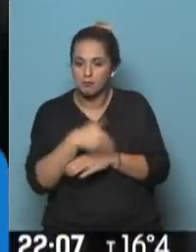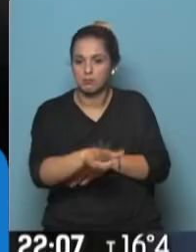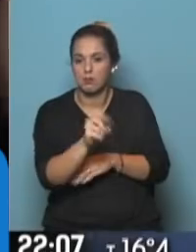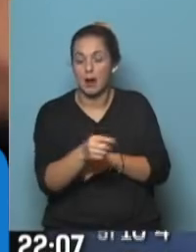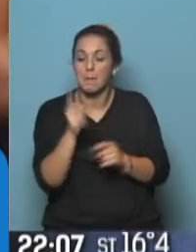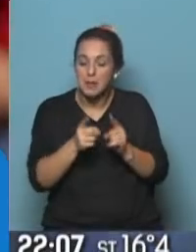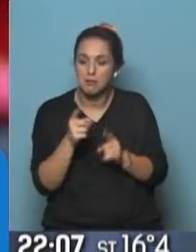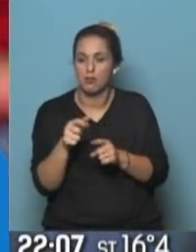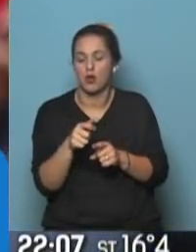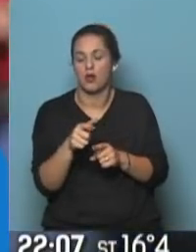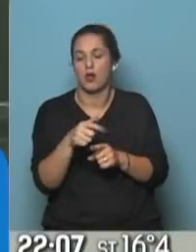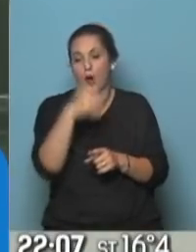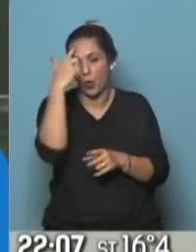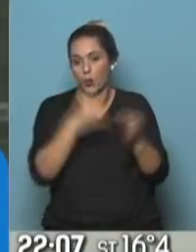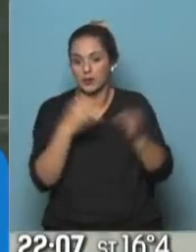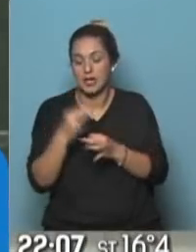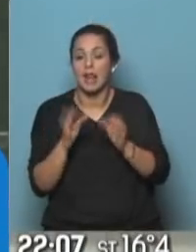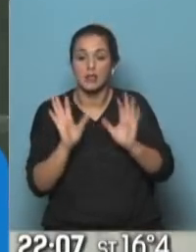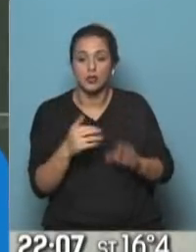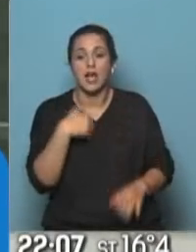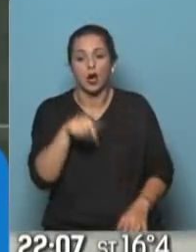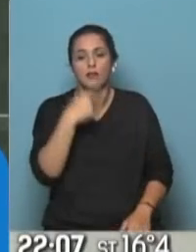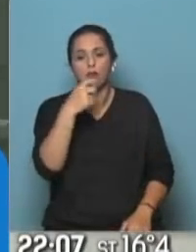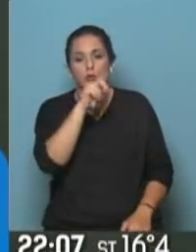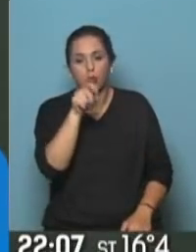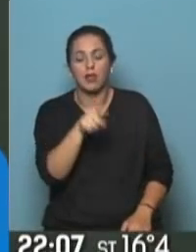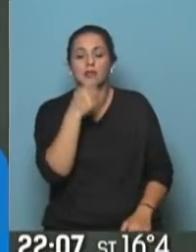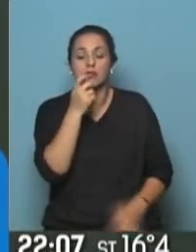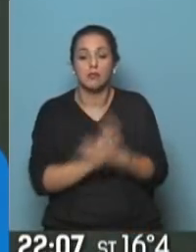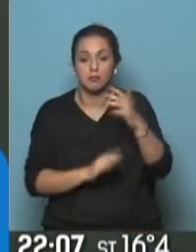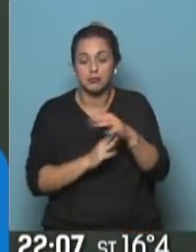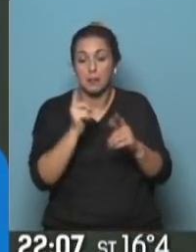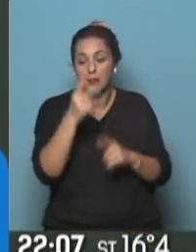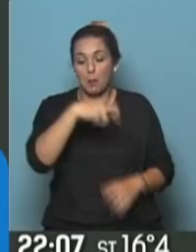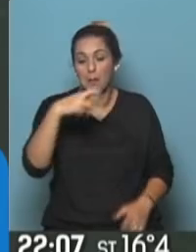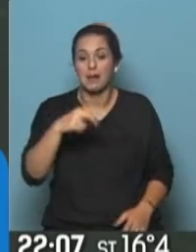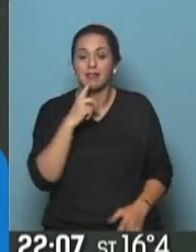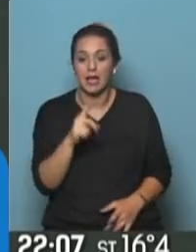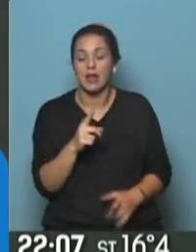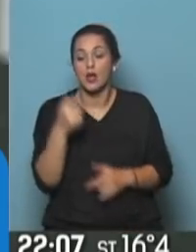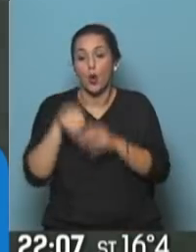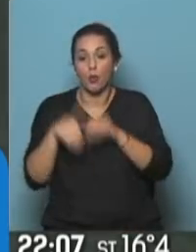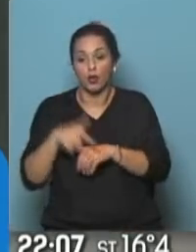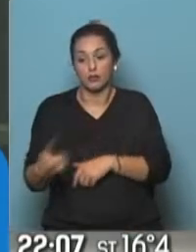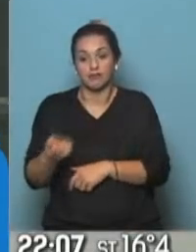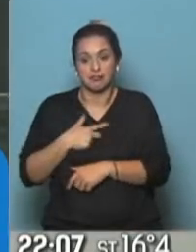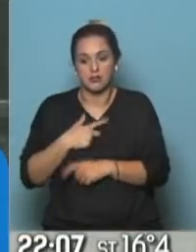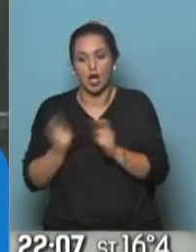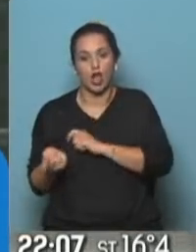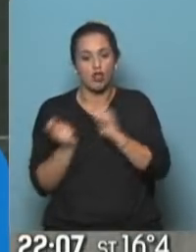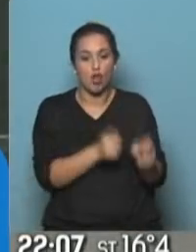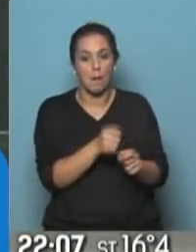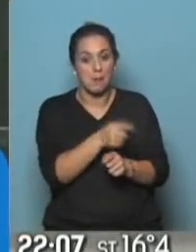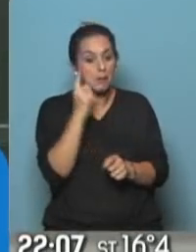terreno judicial. La incógnita es si el líder del PT logrará transferir sus votos al exalcalde de San Pablo en tan poco